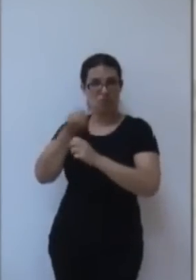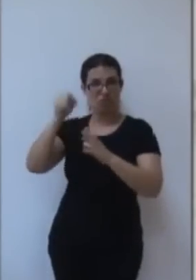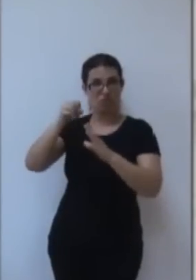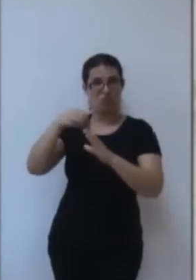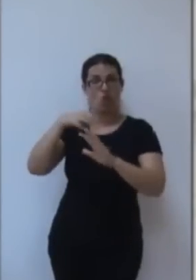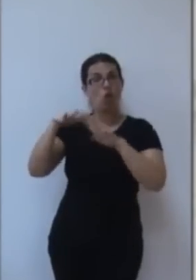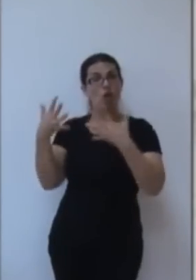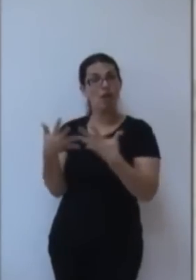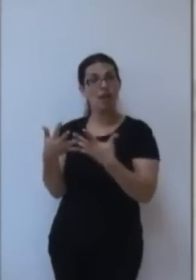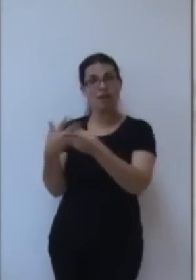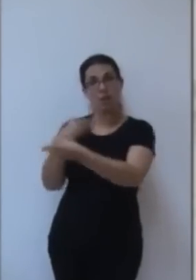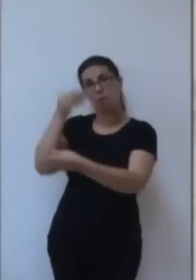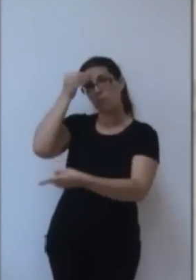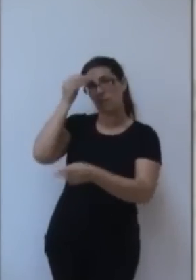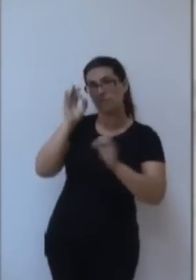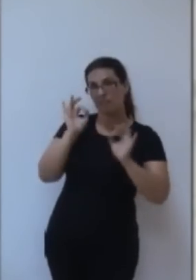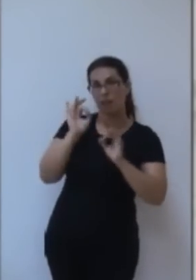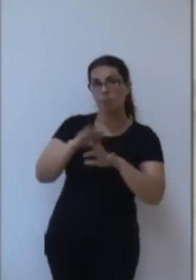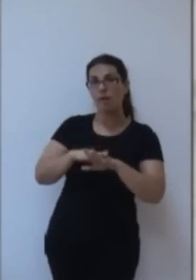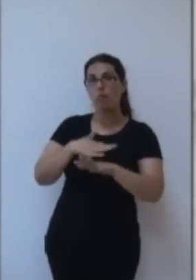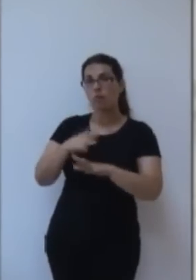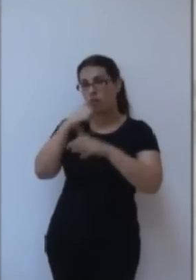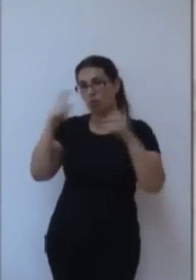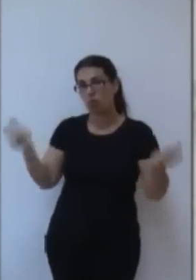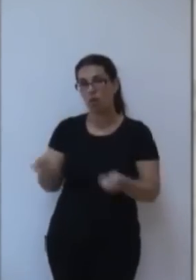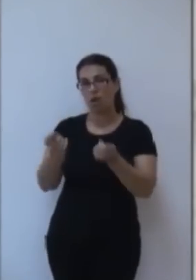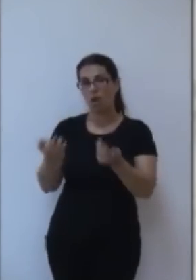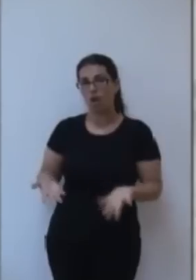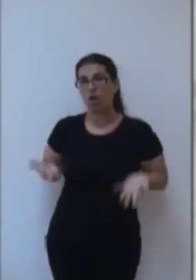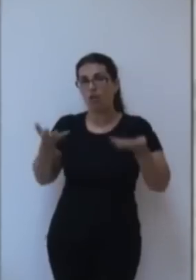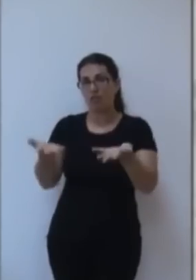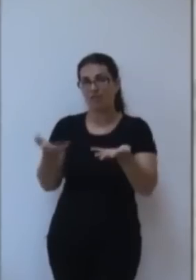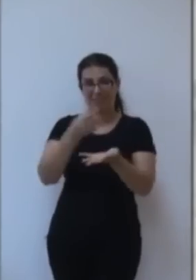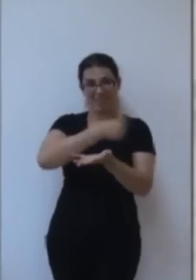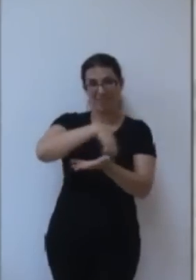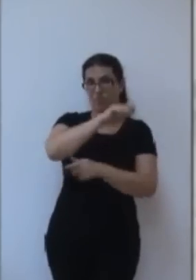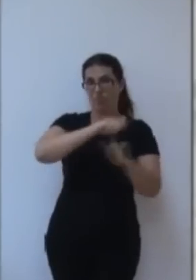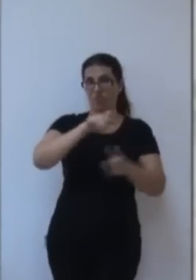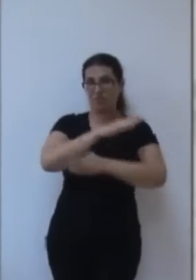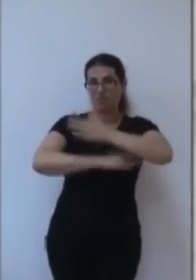están pensadas para publicar ofertas que ellos pueden